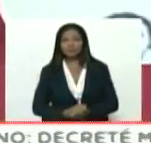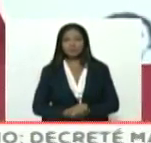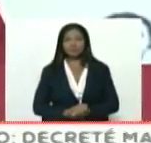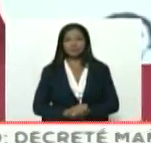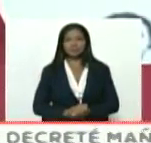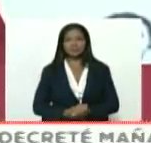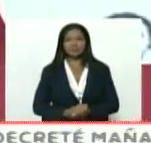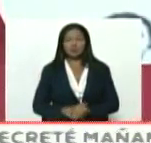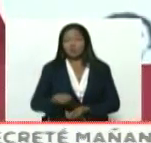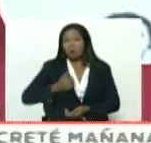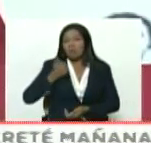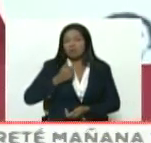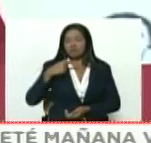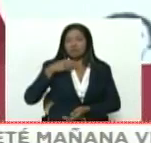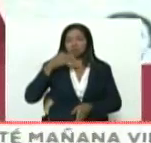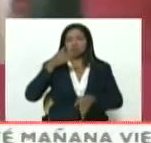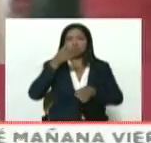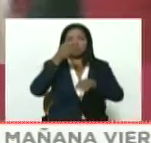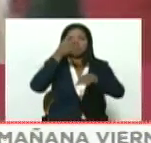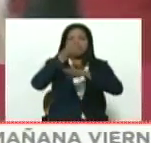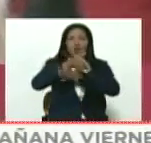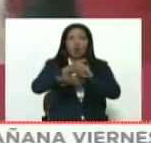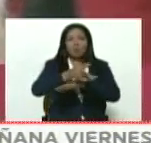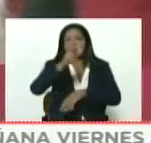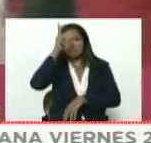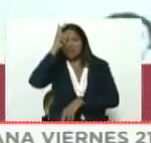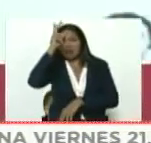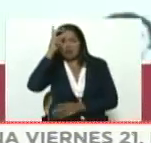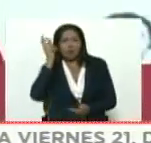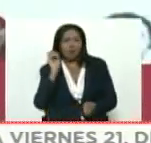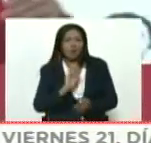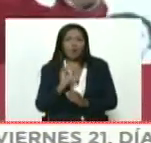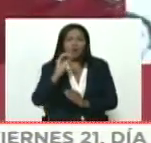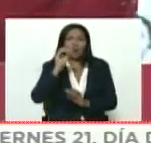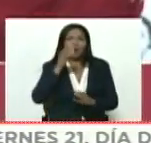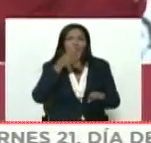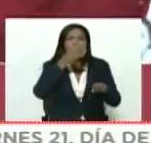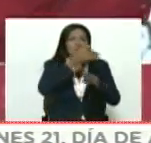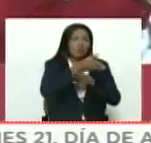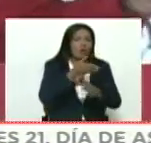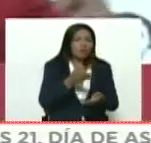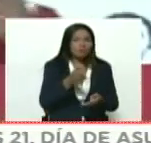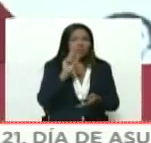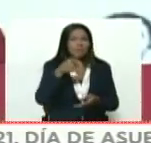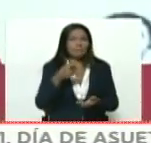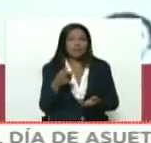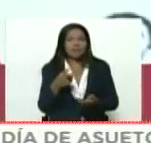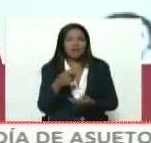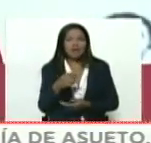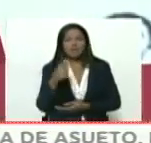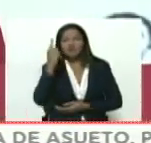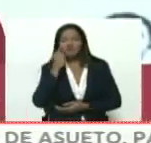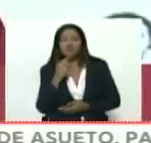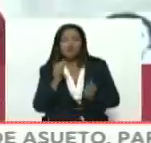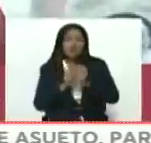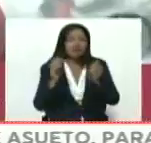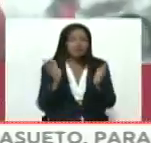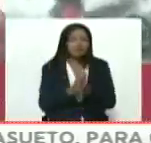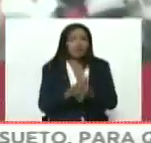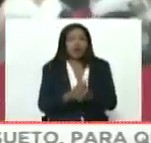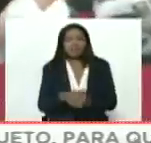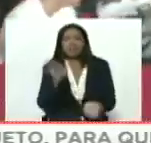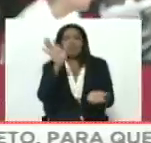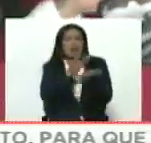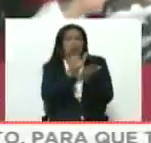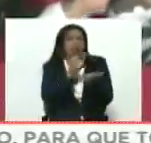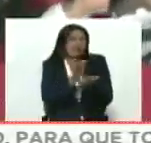En cualquier momento les llego allá por Falcón, o les llego por Sucre, por Anzoátegui,